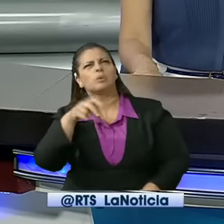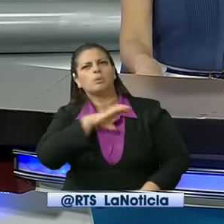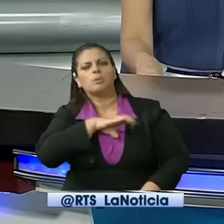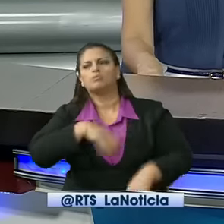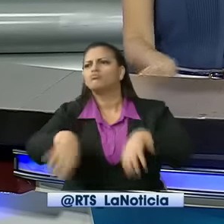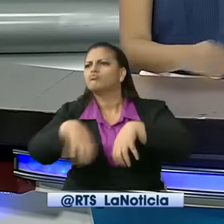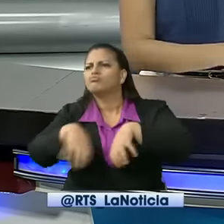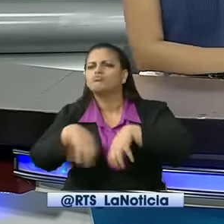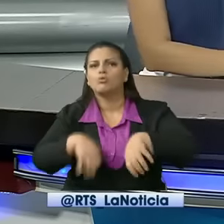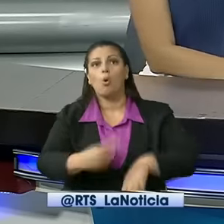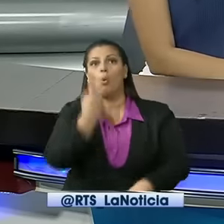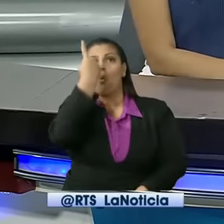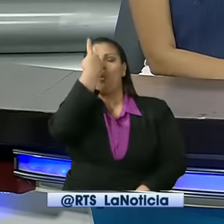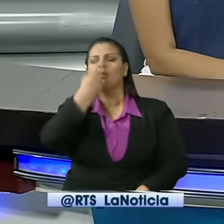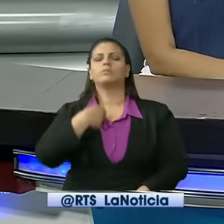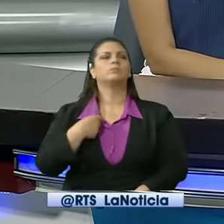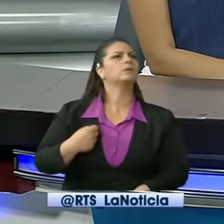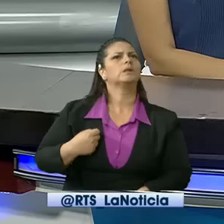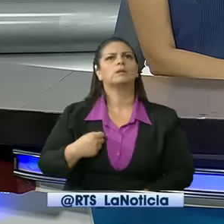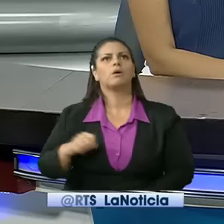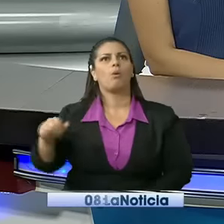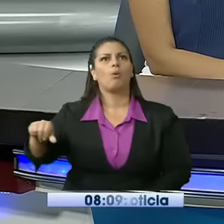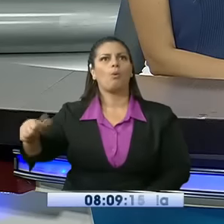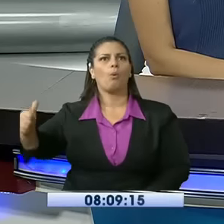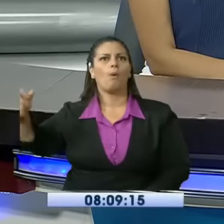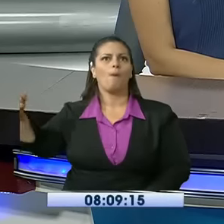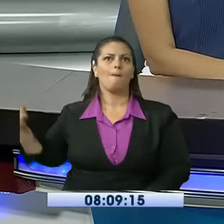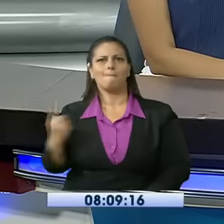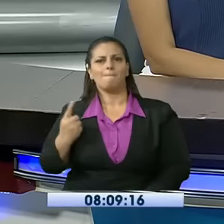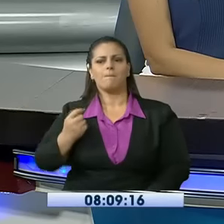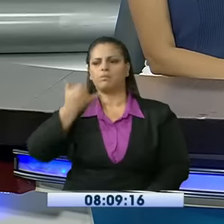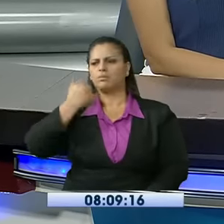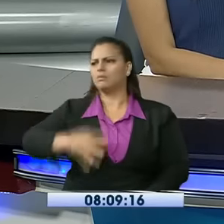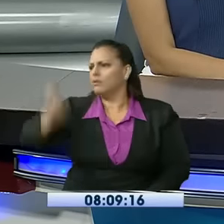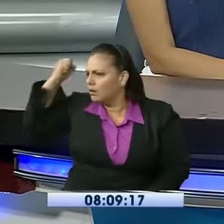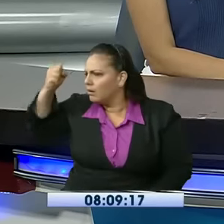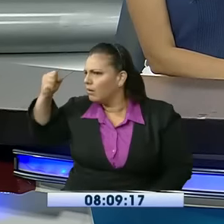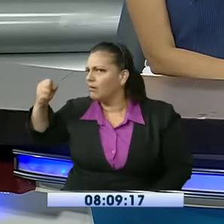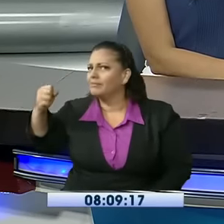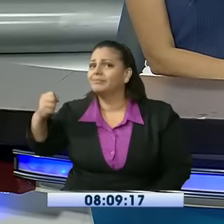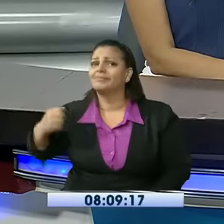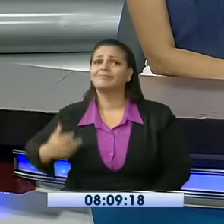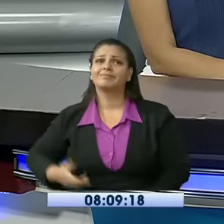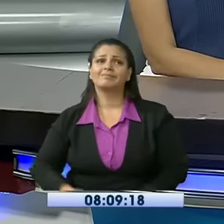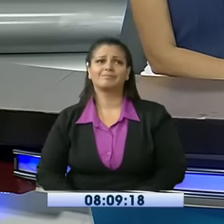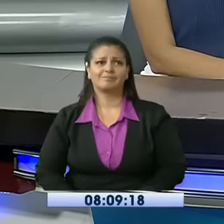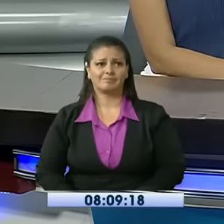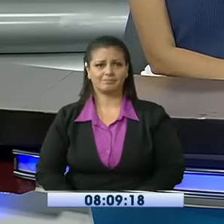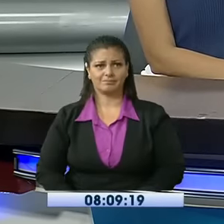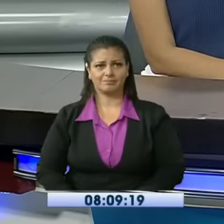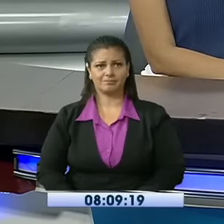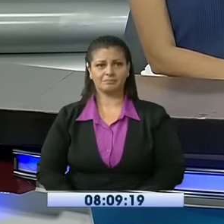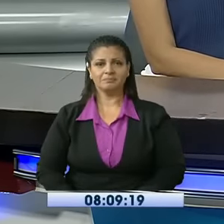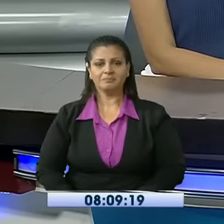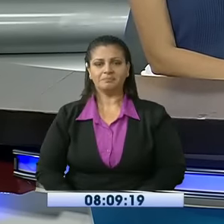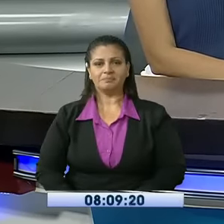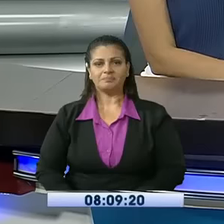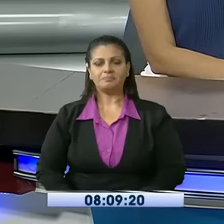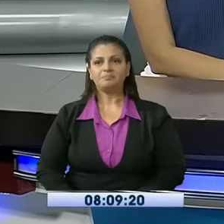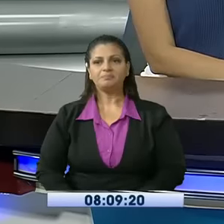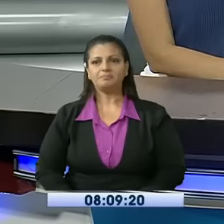al culpable. Lo que pasa es que hay mucha alcahuetería ahí. Exacto. Eso es lo que decía ayer el gobernador. Y decía la misma gente que